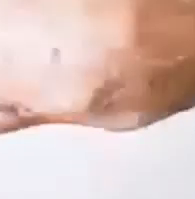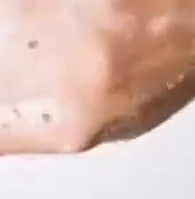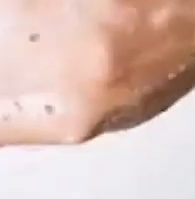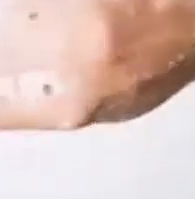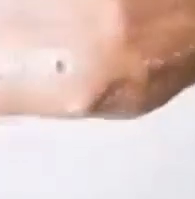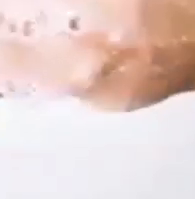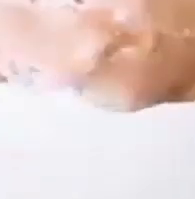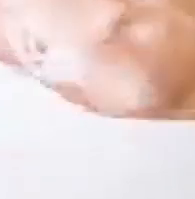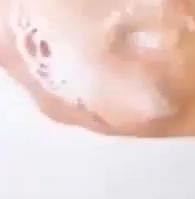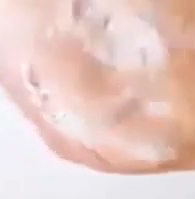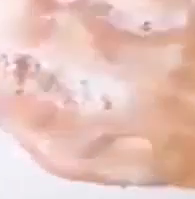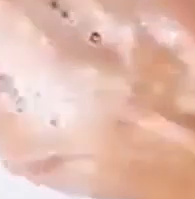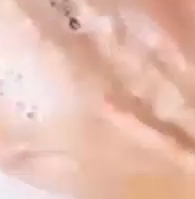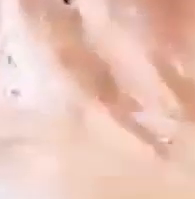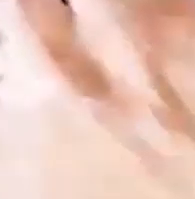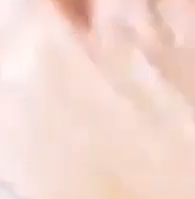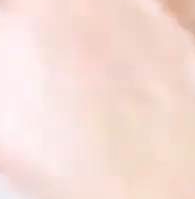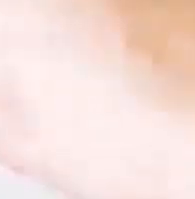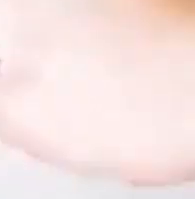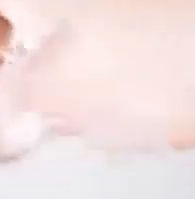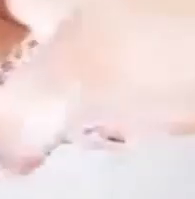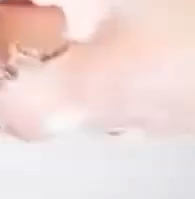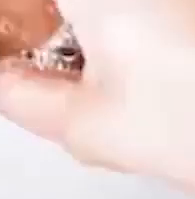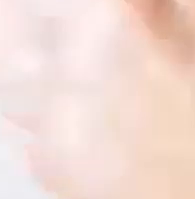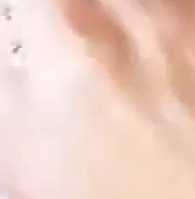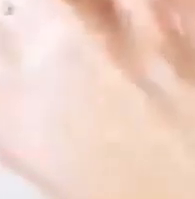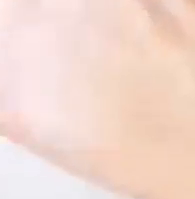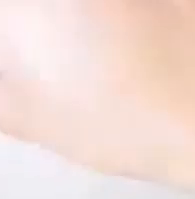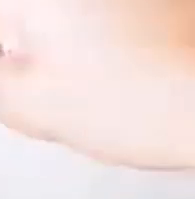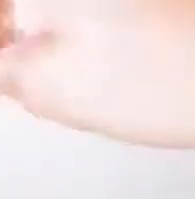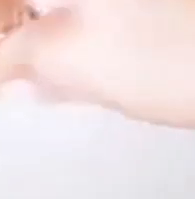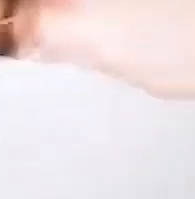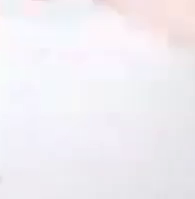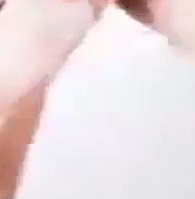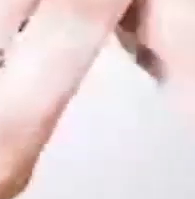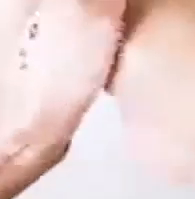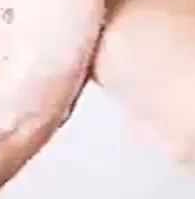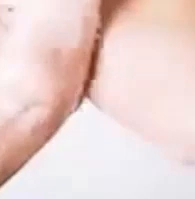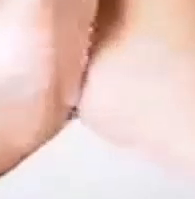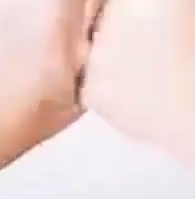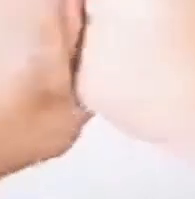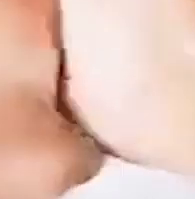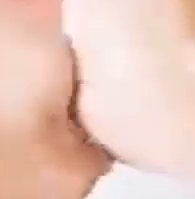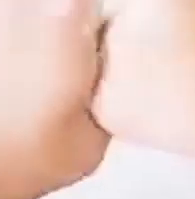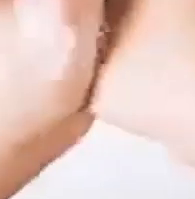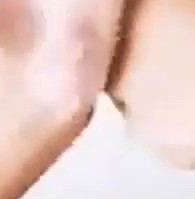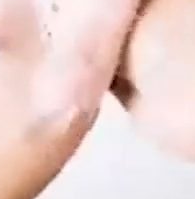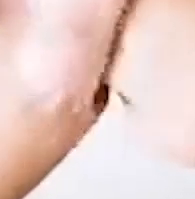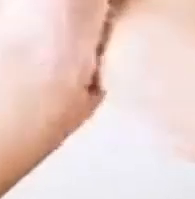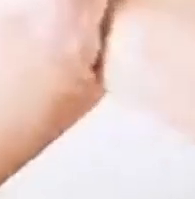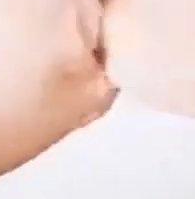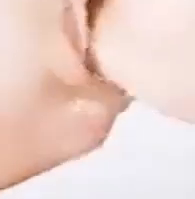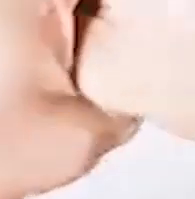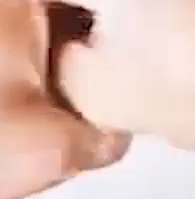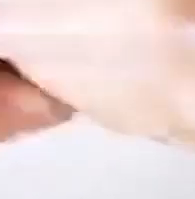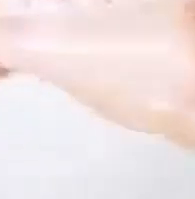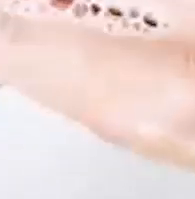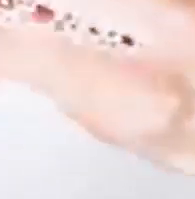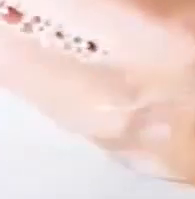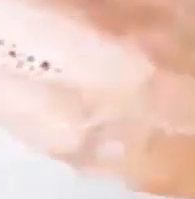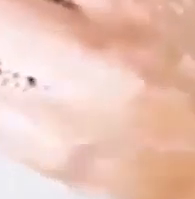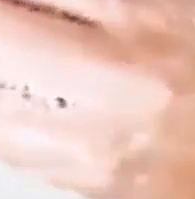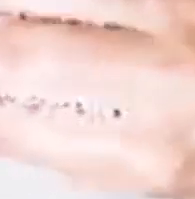con la palma de la mano opuesta. Frótese con movimientos de rotación el pulgar izquierdo, atrapándolo con la palma de la mano derecha y